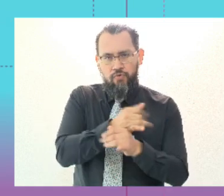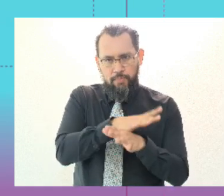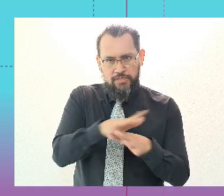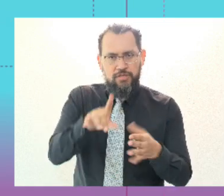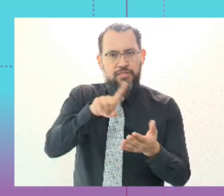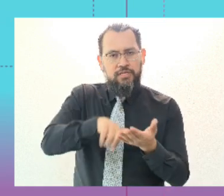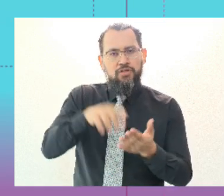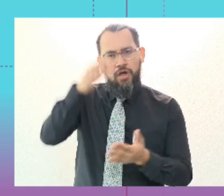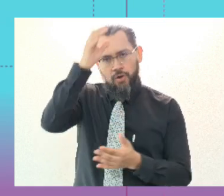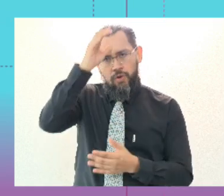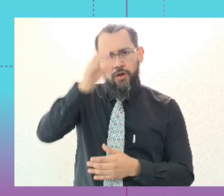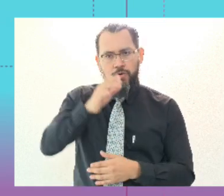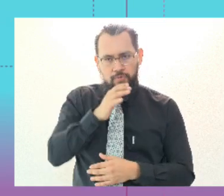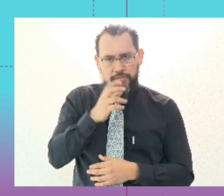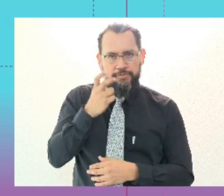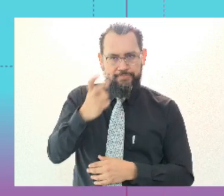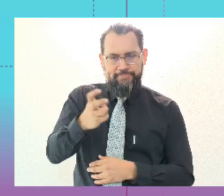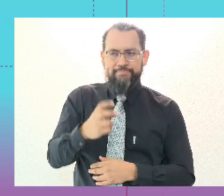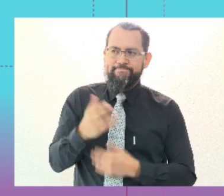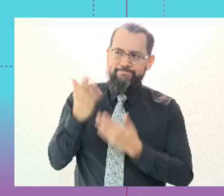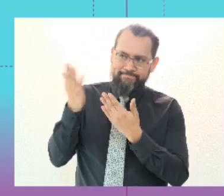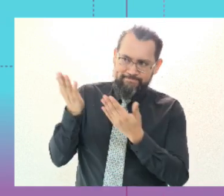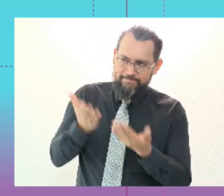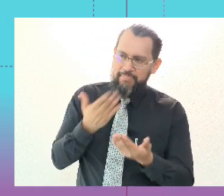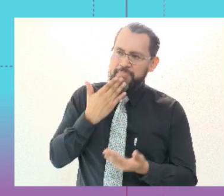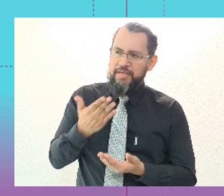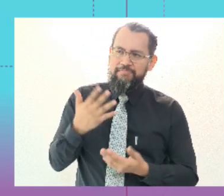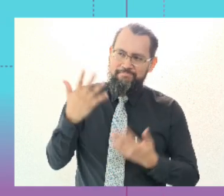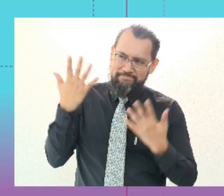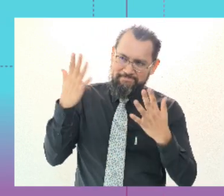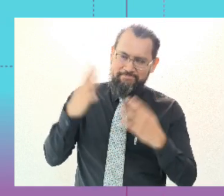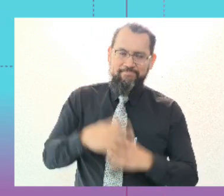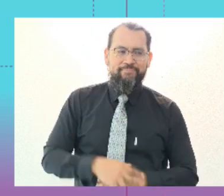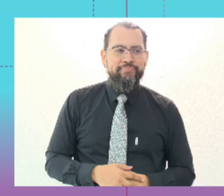Pública, del Instituto Coahuilense de Acceso. Bienvenido, comisionado, un aplauso, por favor.